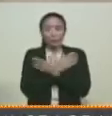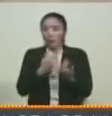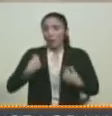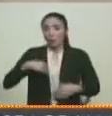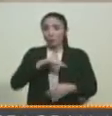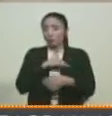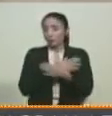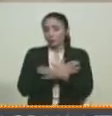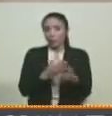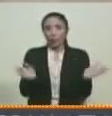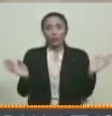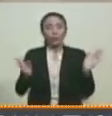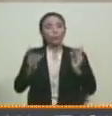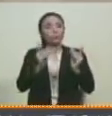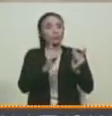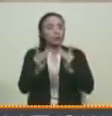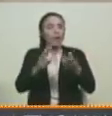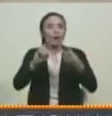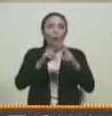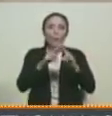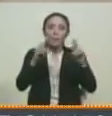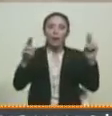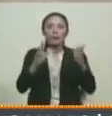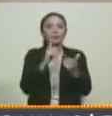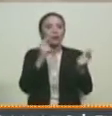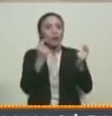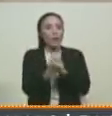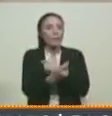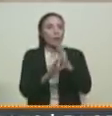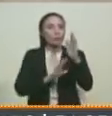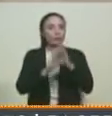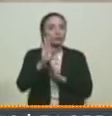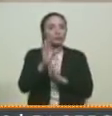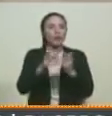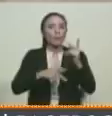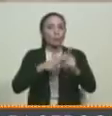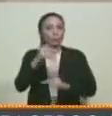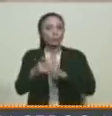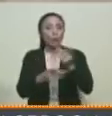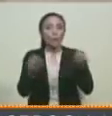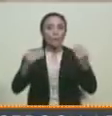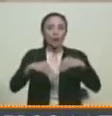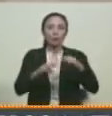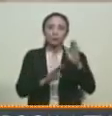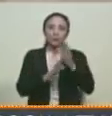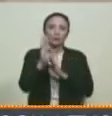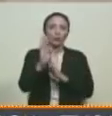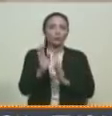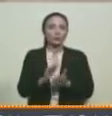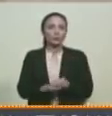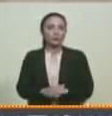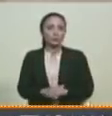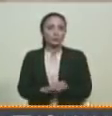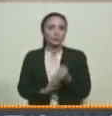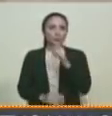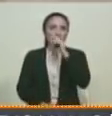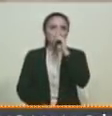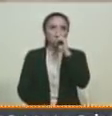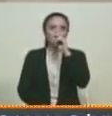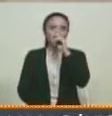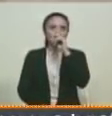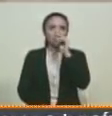dispuestos a hablar de paz, a hablar de cambios, a hablar del país, a hablar de crecimiento, hablar de